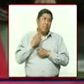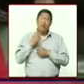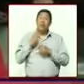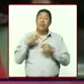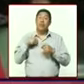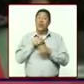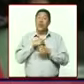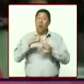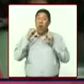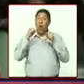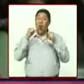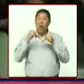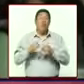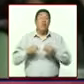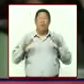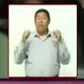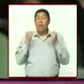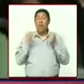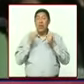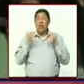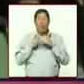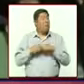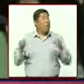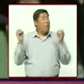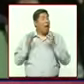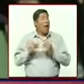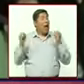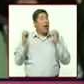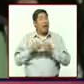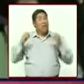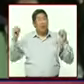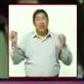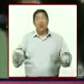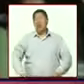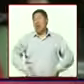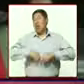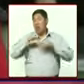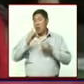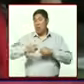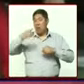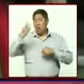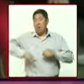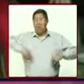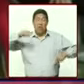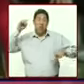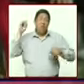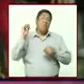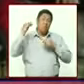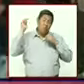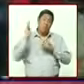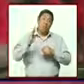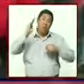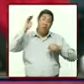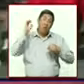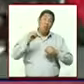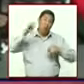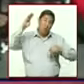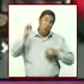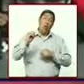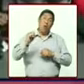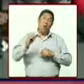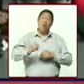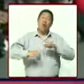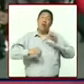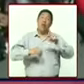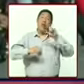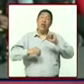comenzamos a gritar? Está un poco frío acá el público. Comenzamos con un bobo, ¿te parece? Claro, pues. Una, dos, tres, ¿nos acompañan?